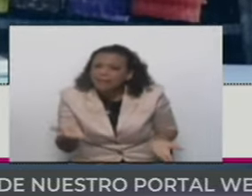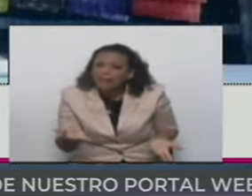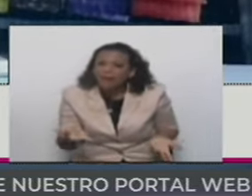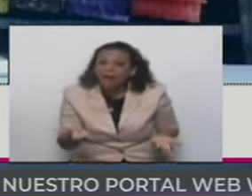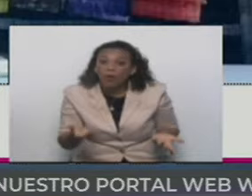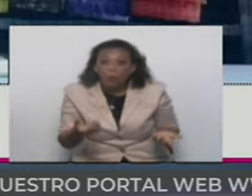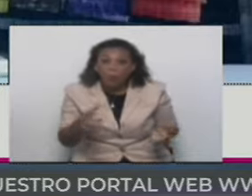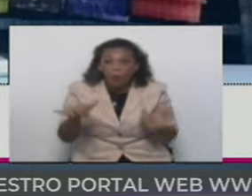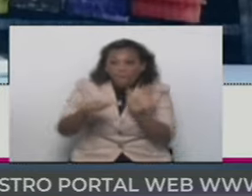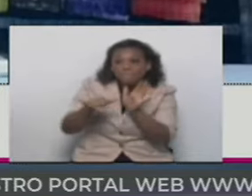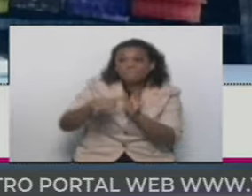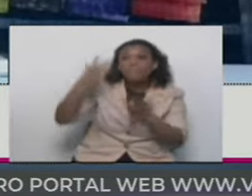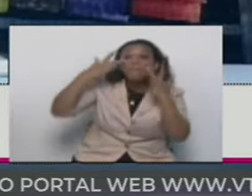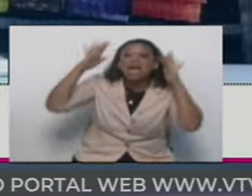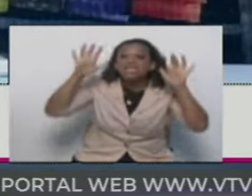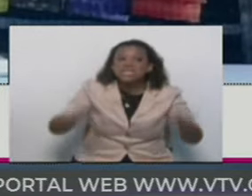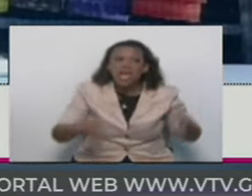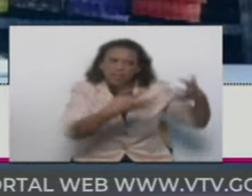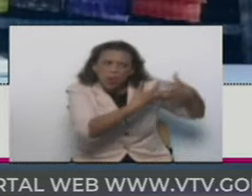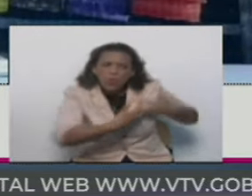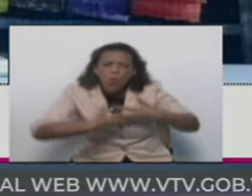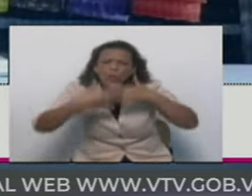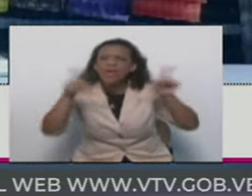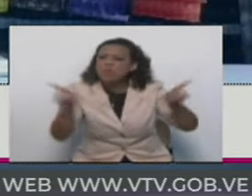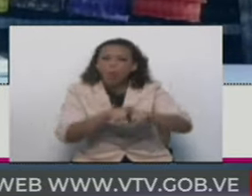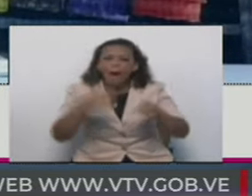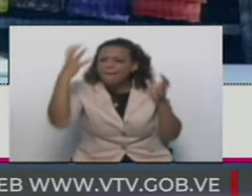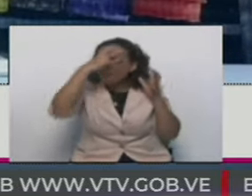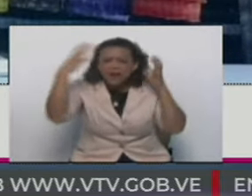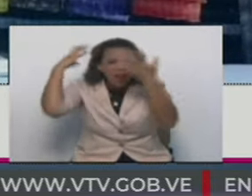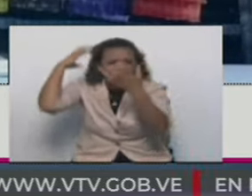¿Un Mesías de la ultraderecha tipo Milei?